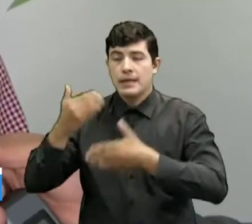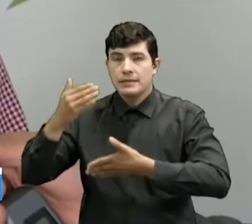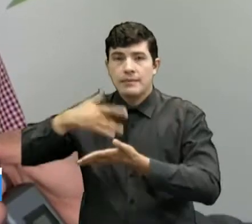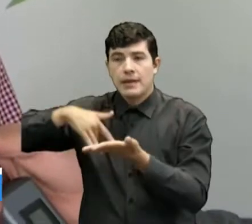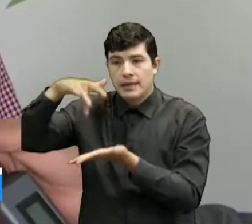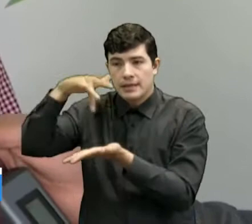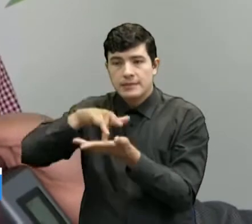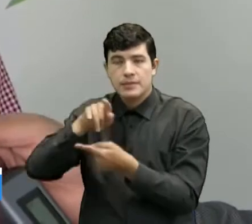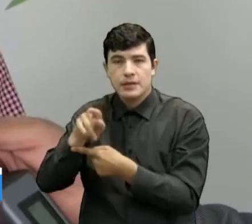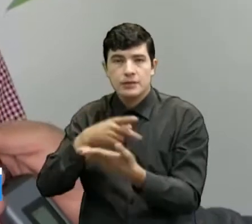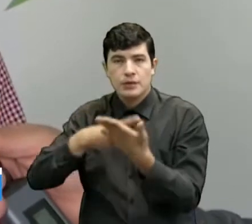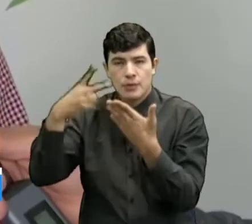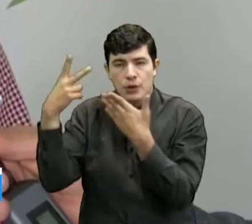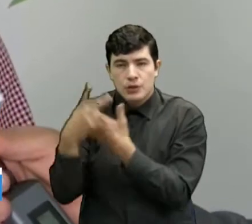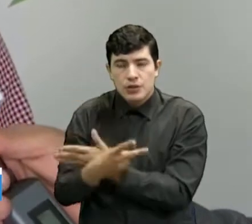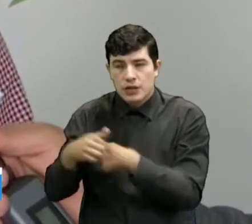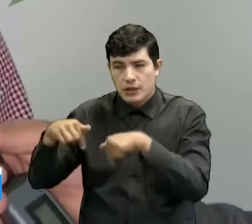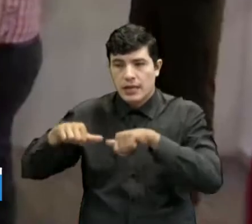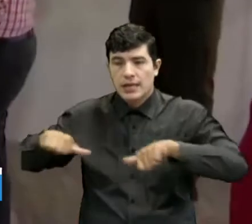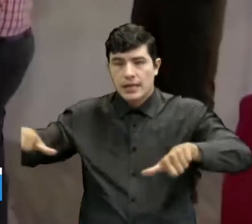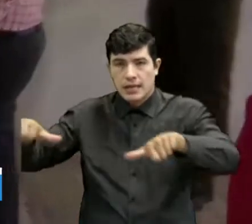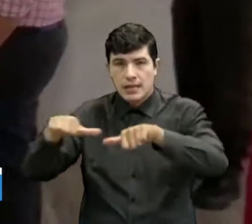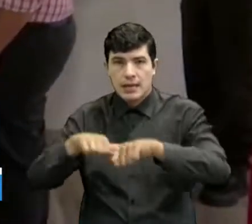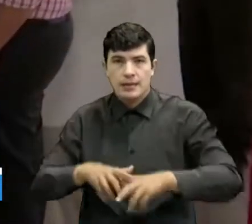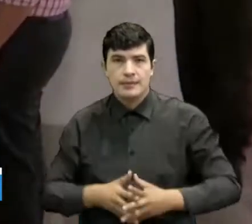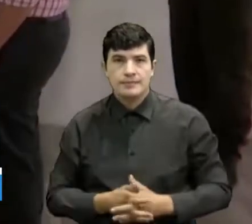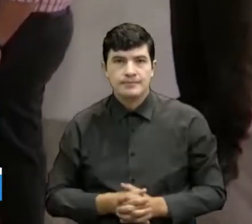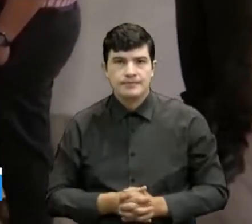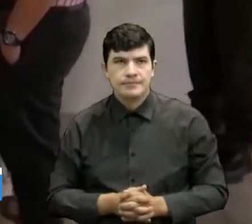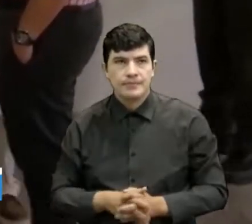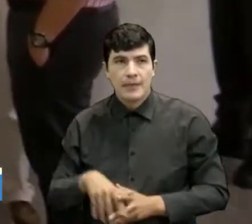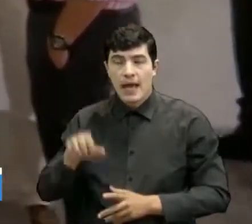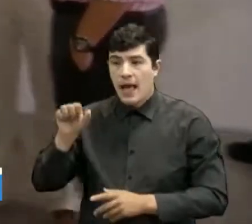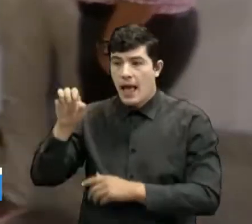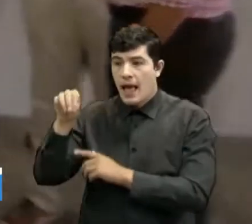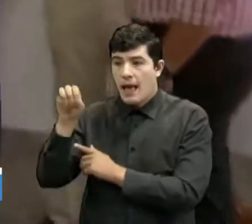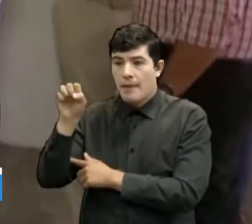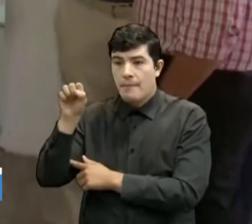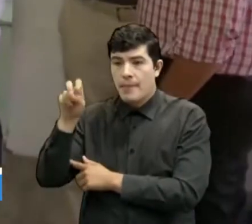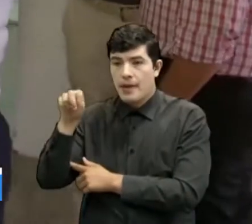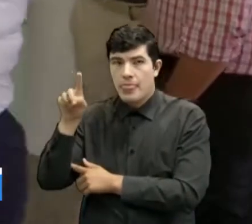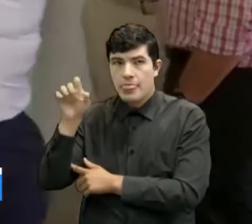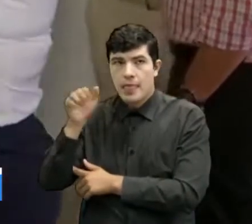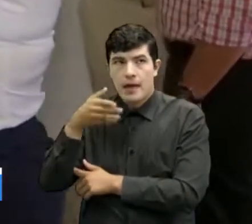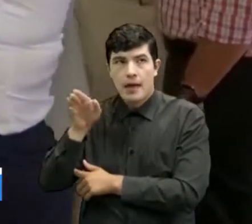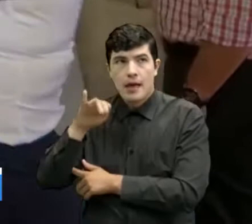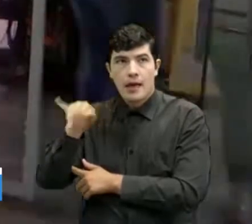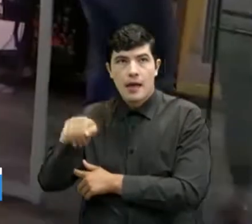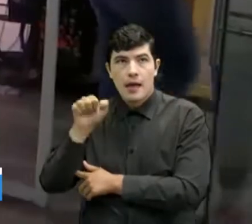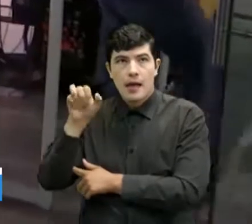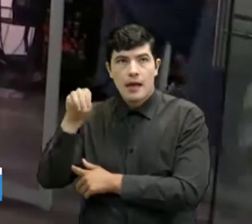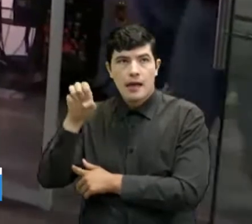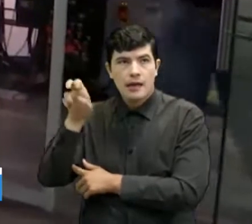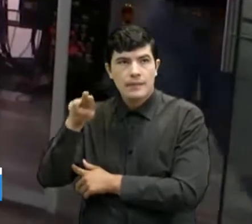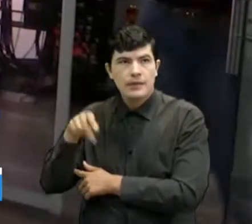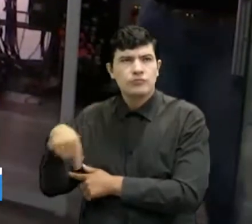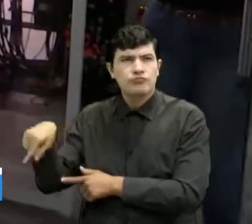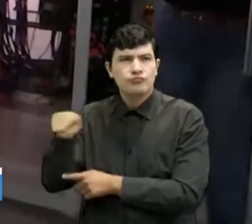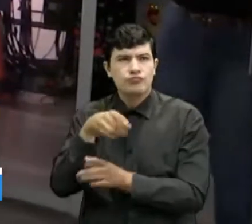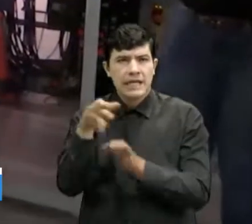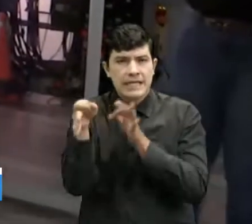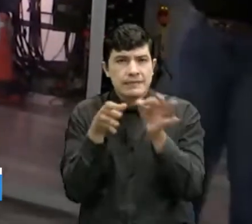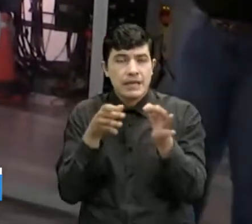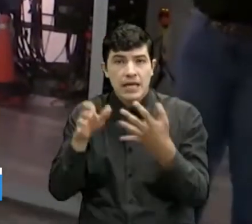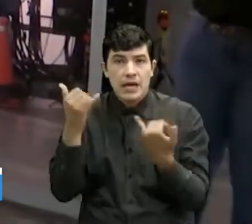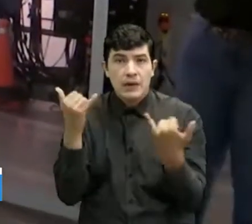de renovación urbana que tiene el área metropolitana. Amanda Jaimes, gerente del Canal TRO, explicó por qué la necesidad de la nueva